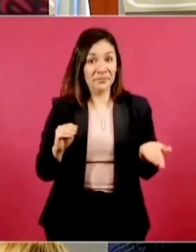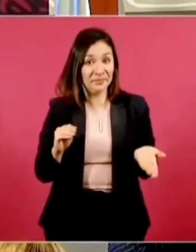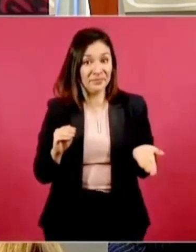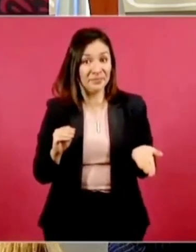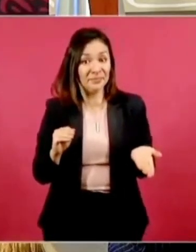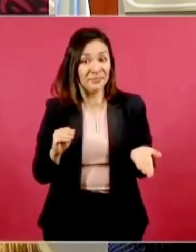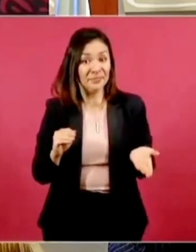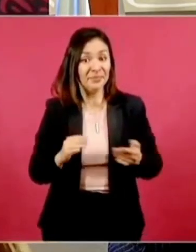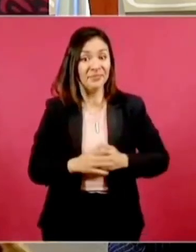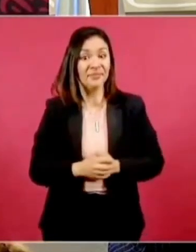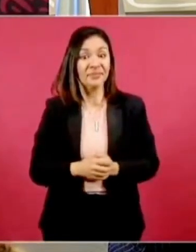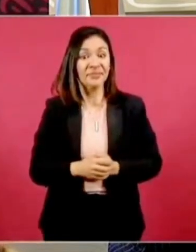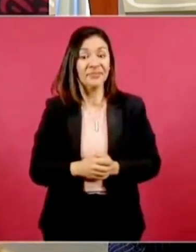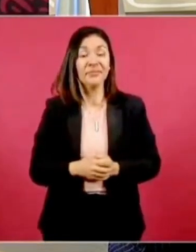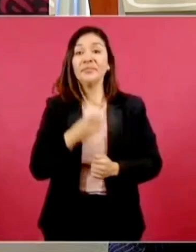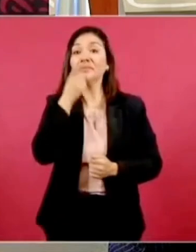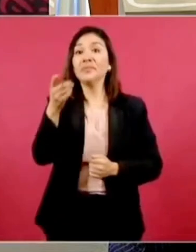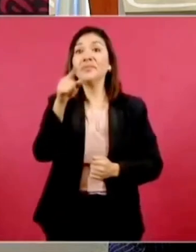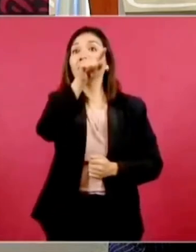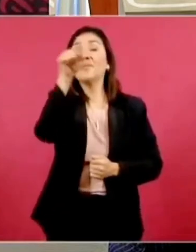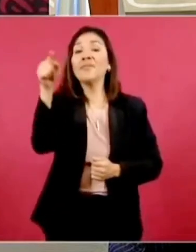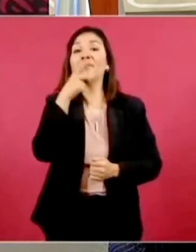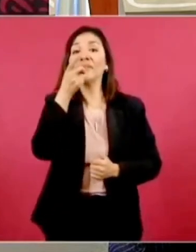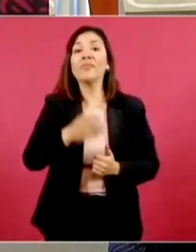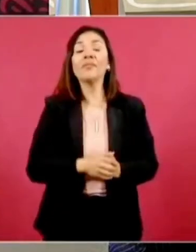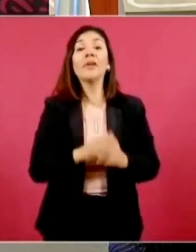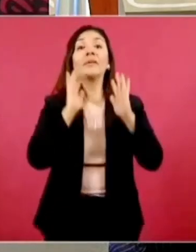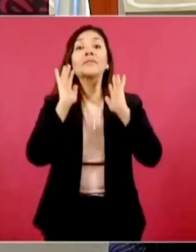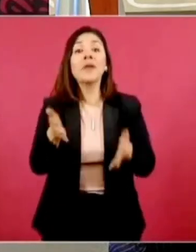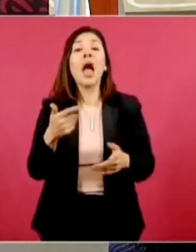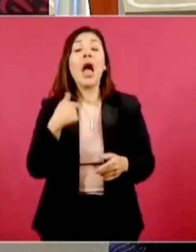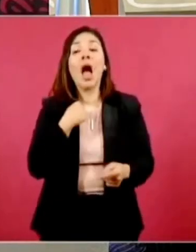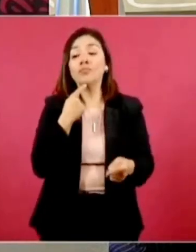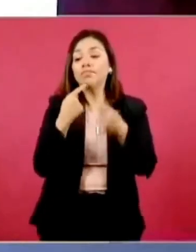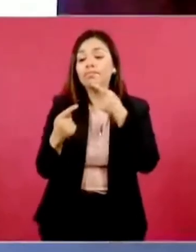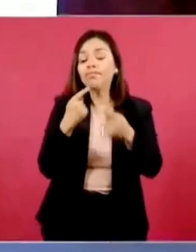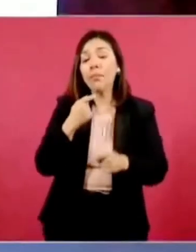En este caso llegamos a un acuerdo